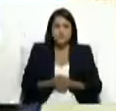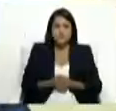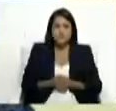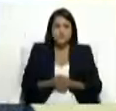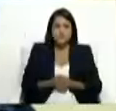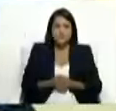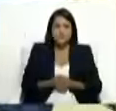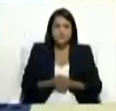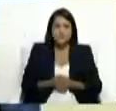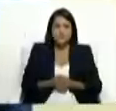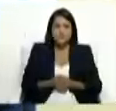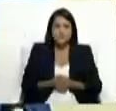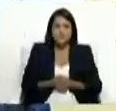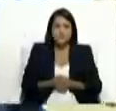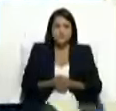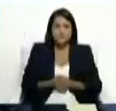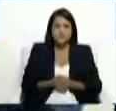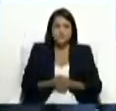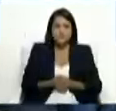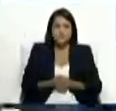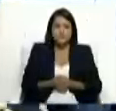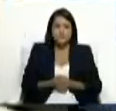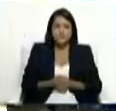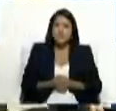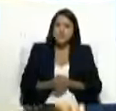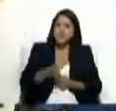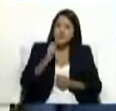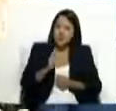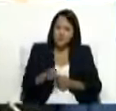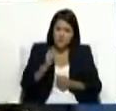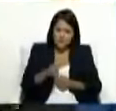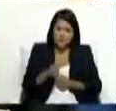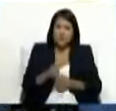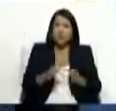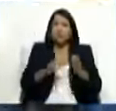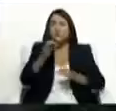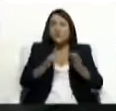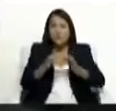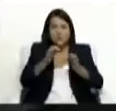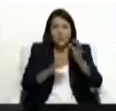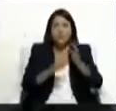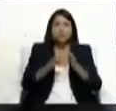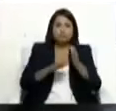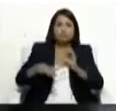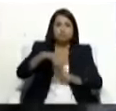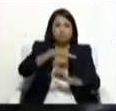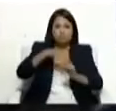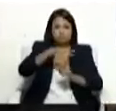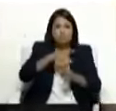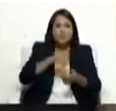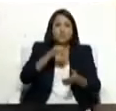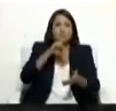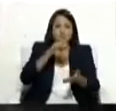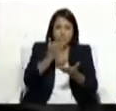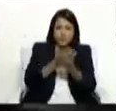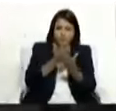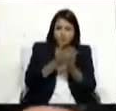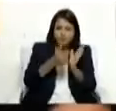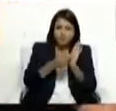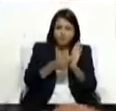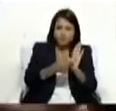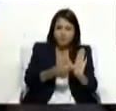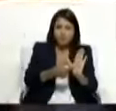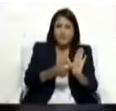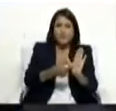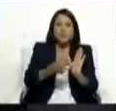escuchando cómo el Tribunal Supremo de Justicia recibió el documento que consignó el presidente de la Asamblea